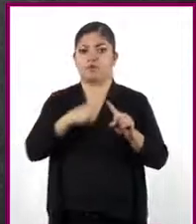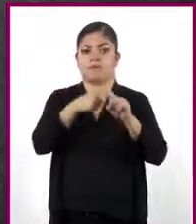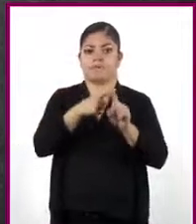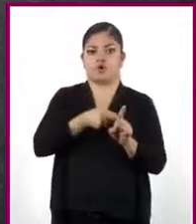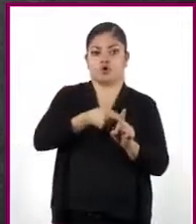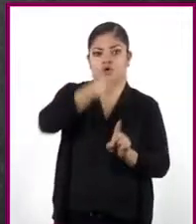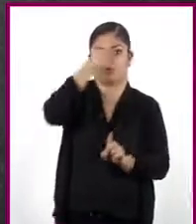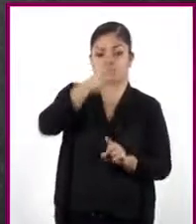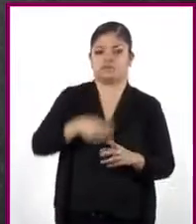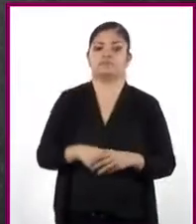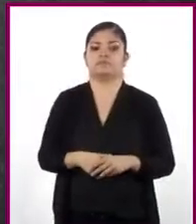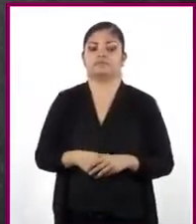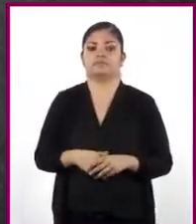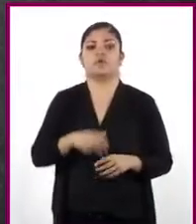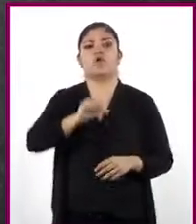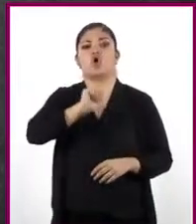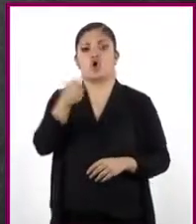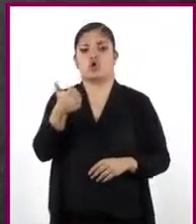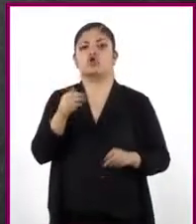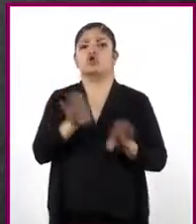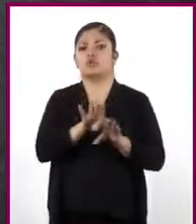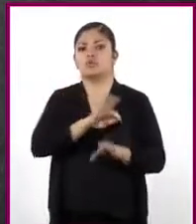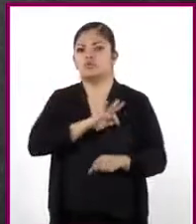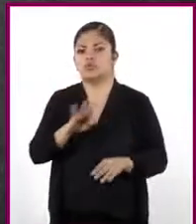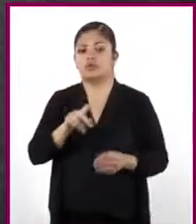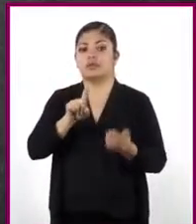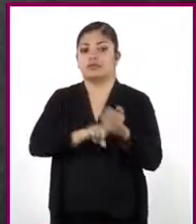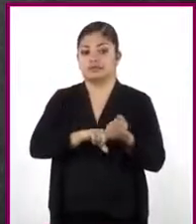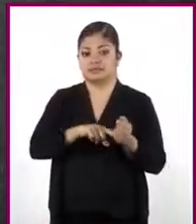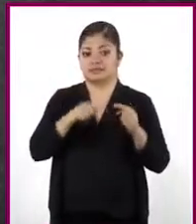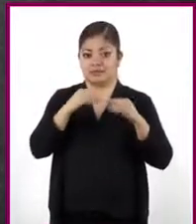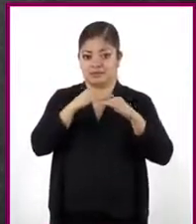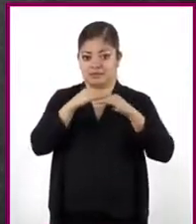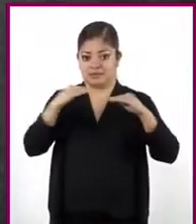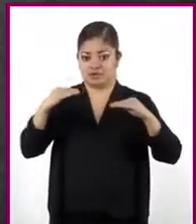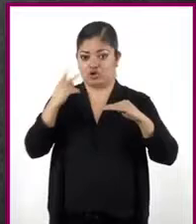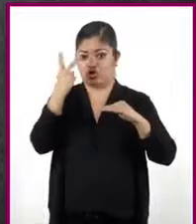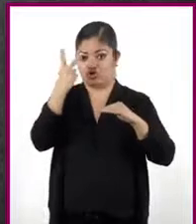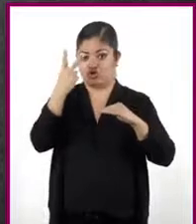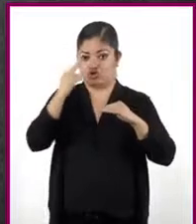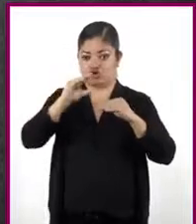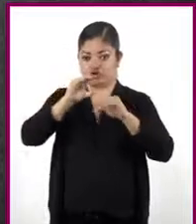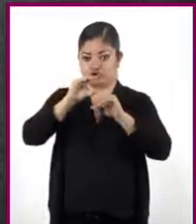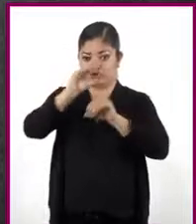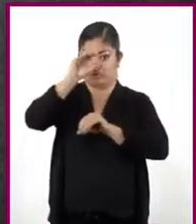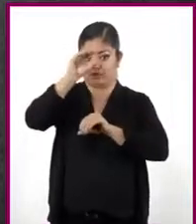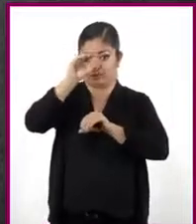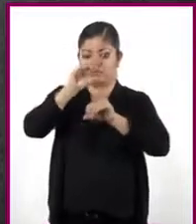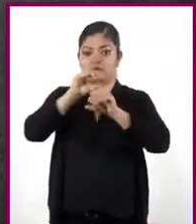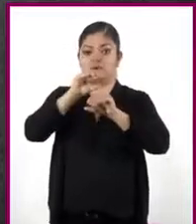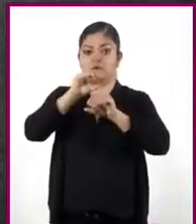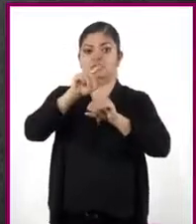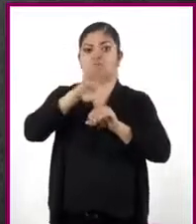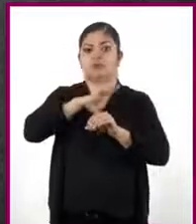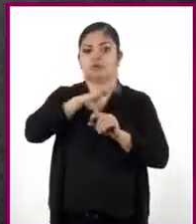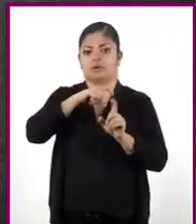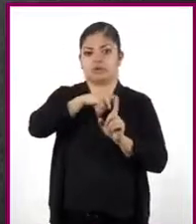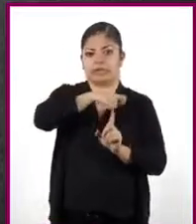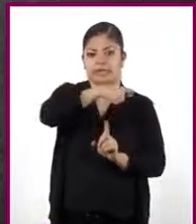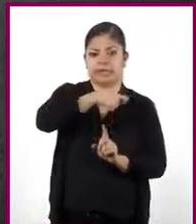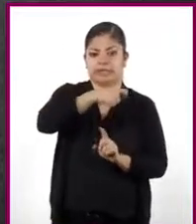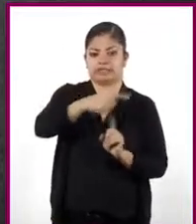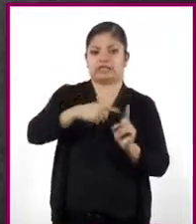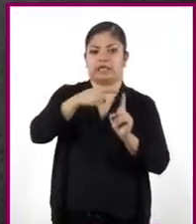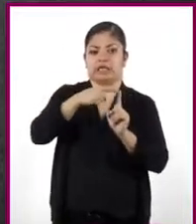La otra expresión la podemos obtener al dividir el rectángulo en dos rectángulos. Uno con lados que miden X